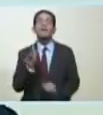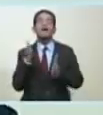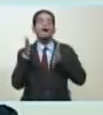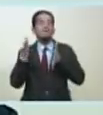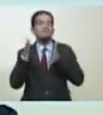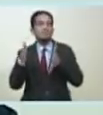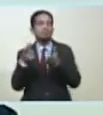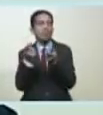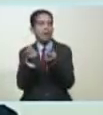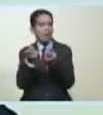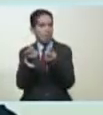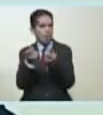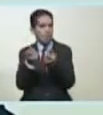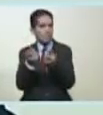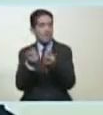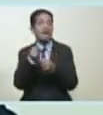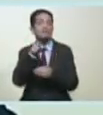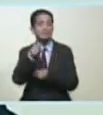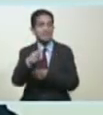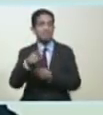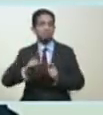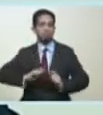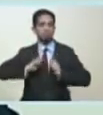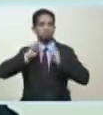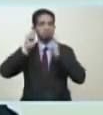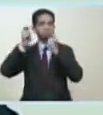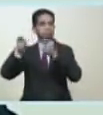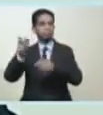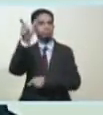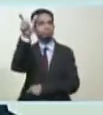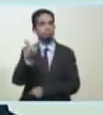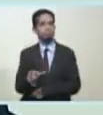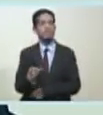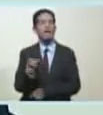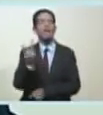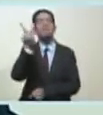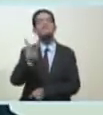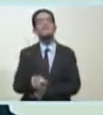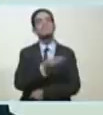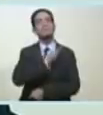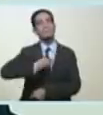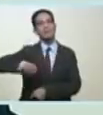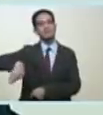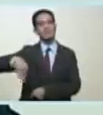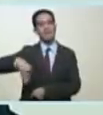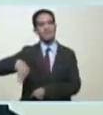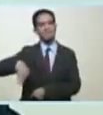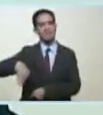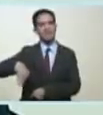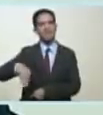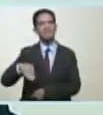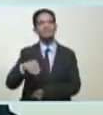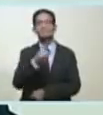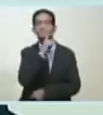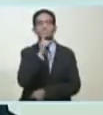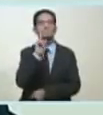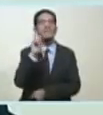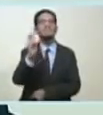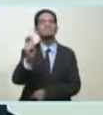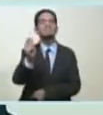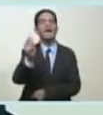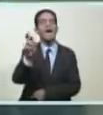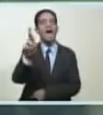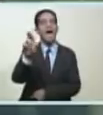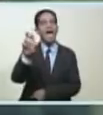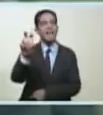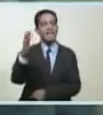internacional y he facultado al vicepresidente ejecutivo Tarek para que la instale con